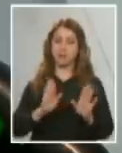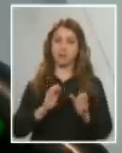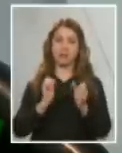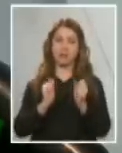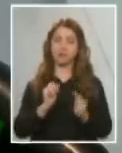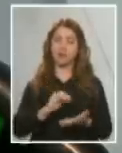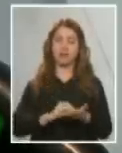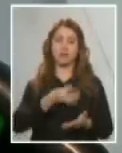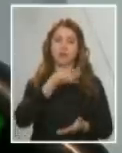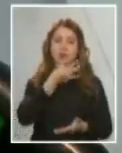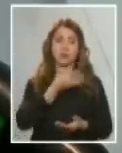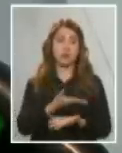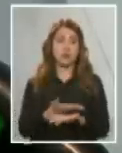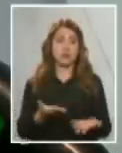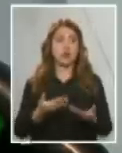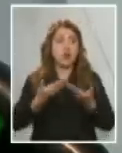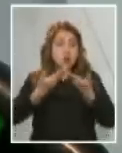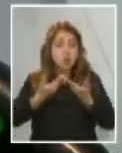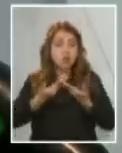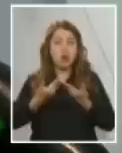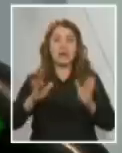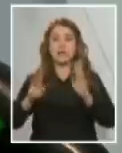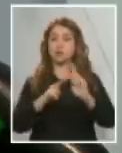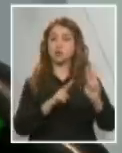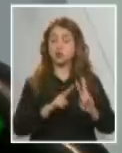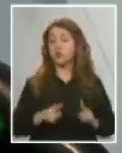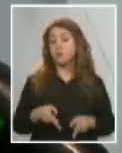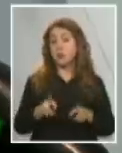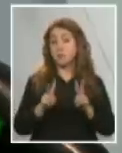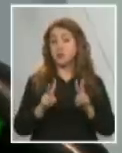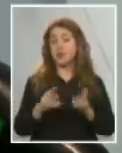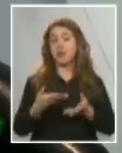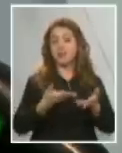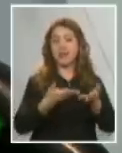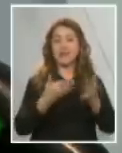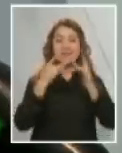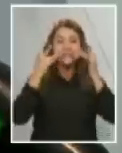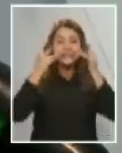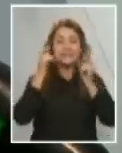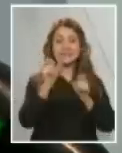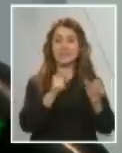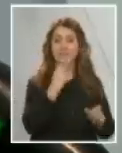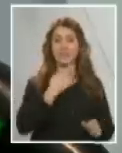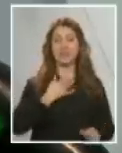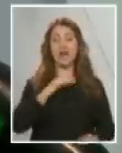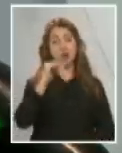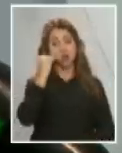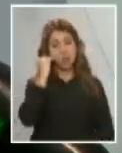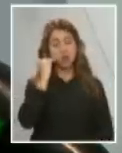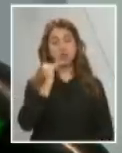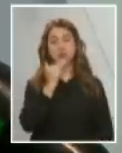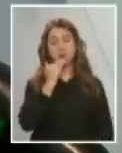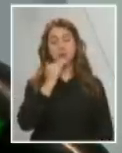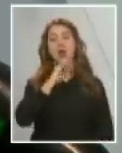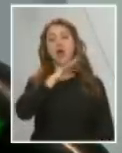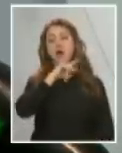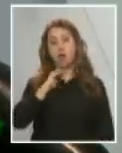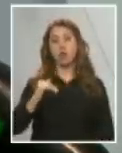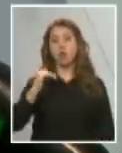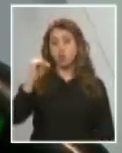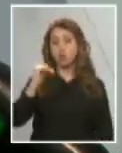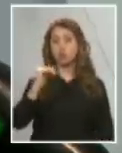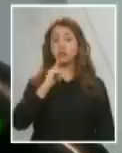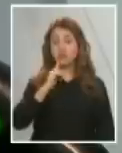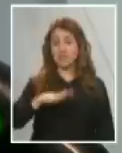te puedo decir? O sea, cualquier solución que permita alegrarle la vida, no solo a los niños, sino que a los adultos, a